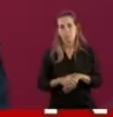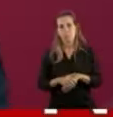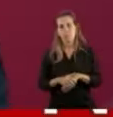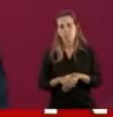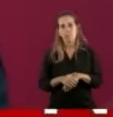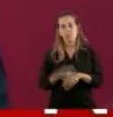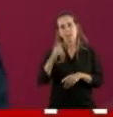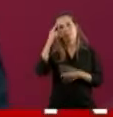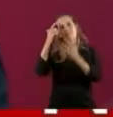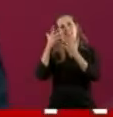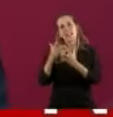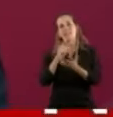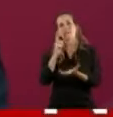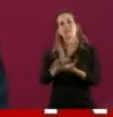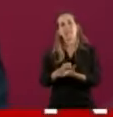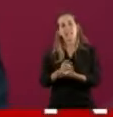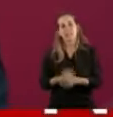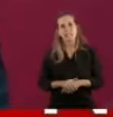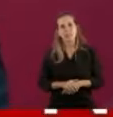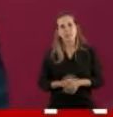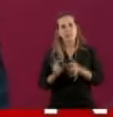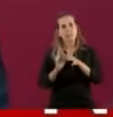tiene que ver con que